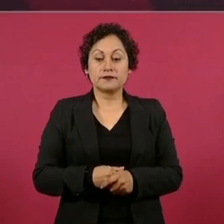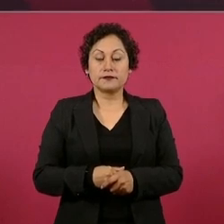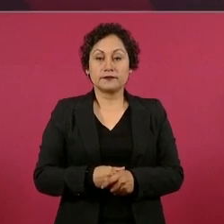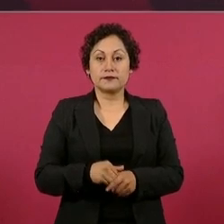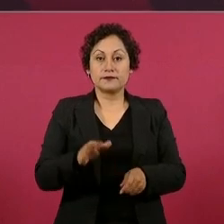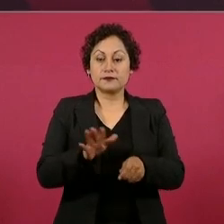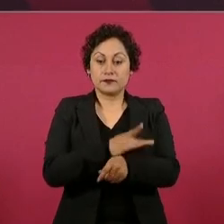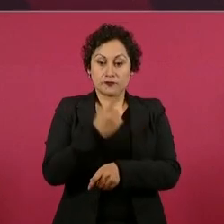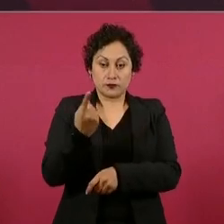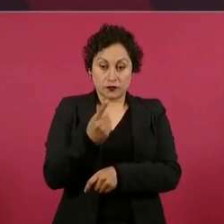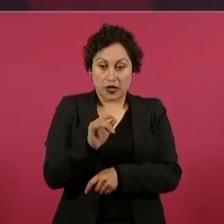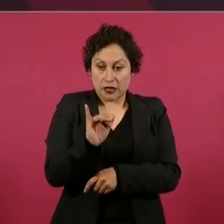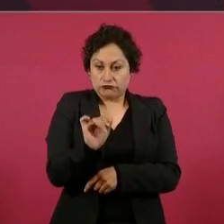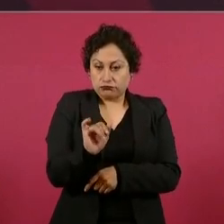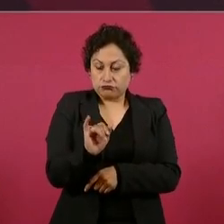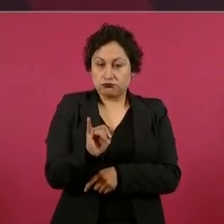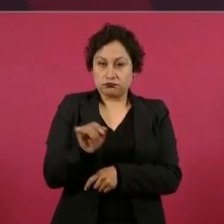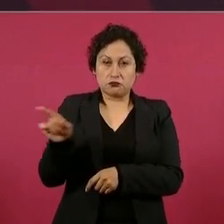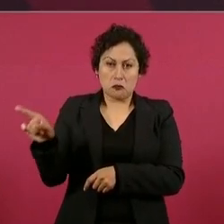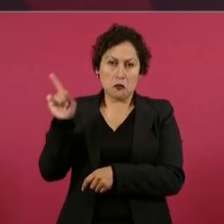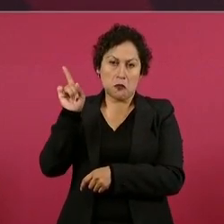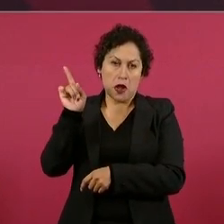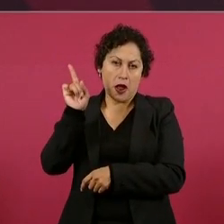las mujeres, pero creo que ayer